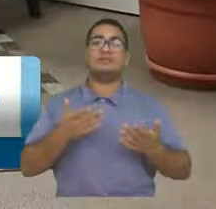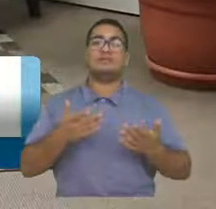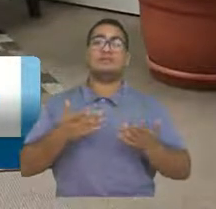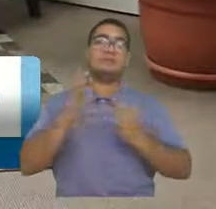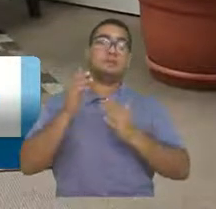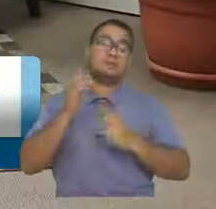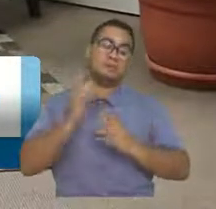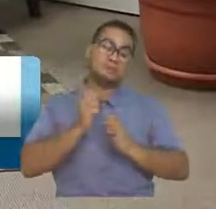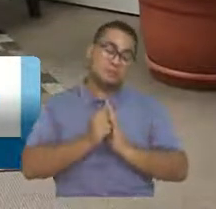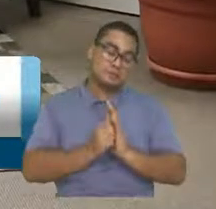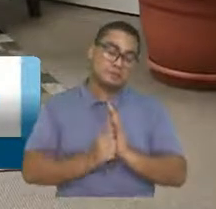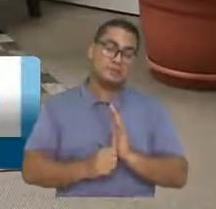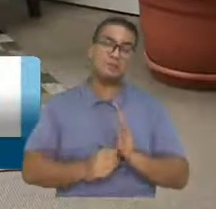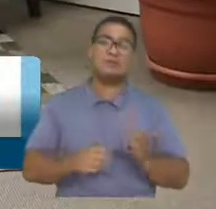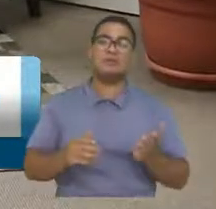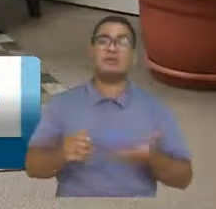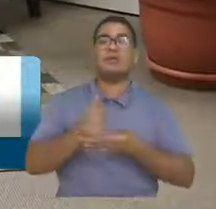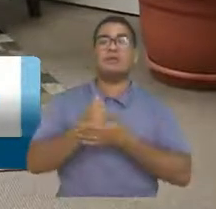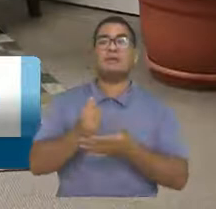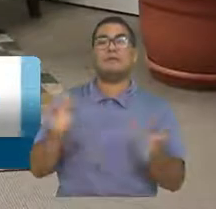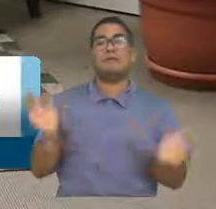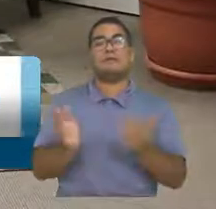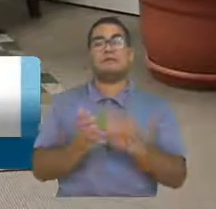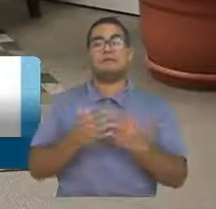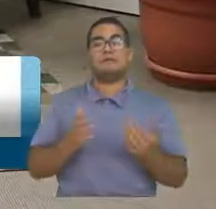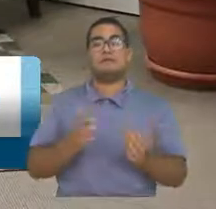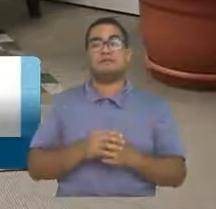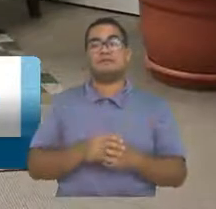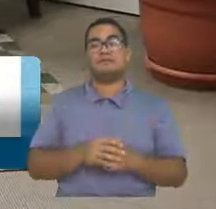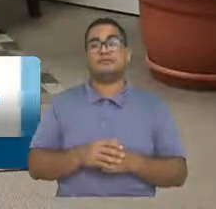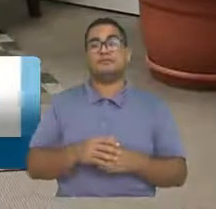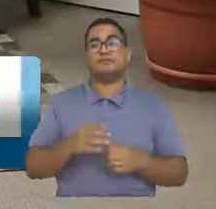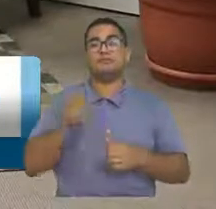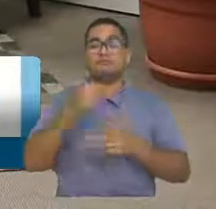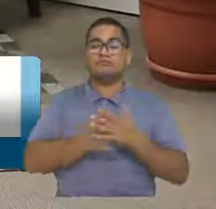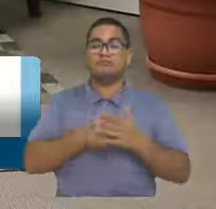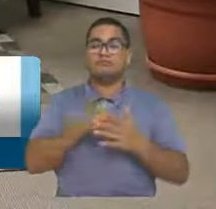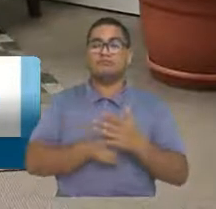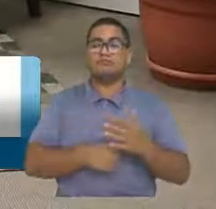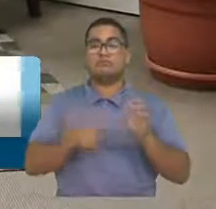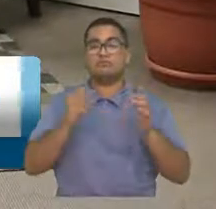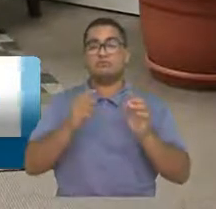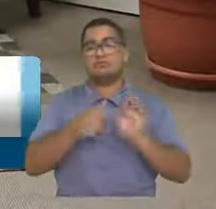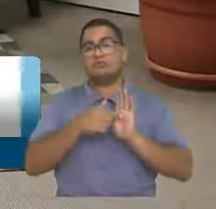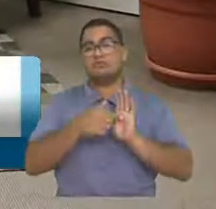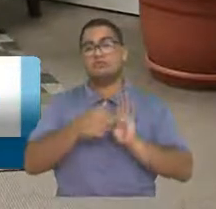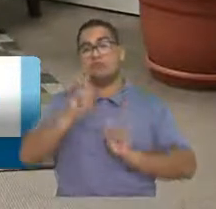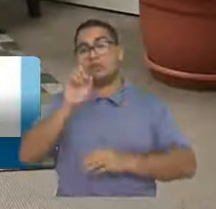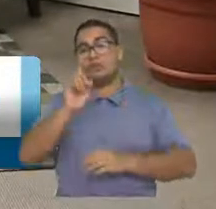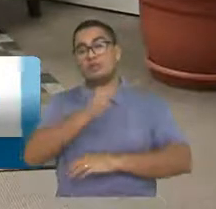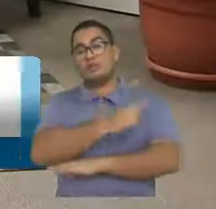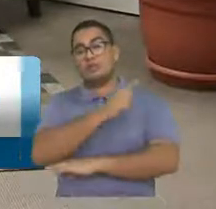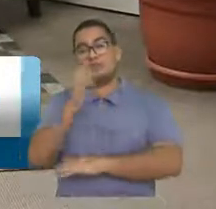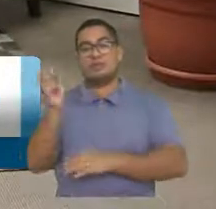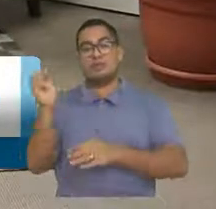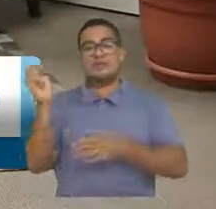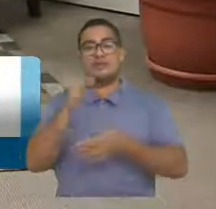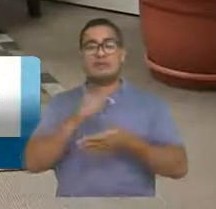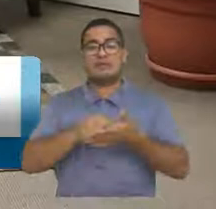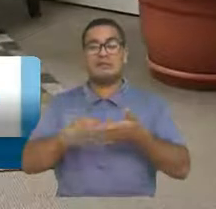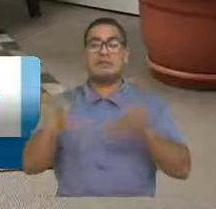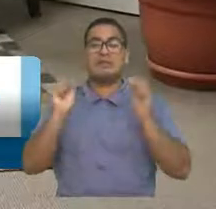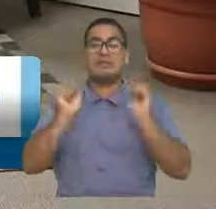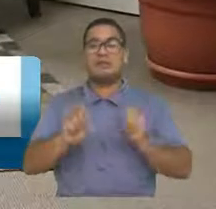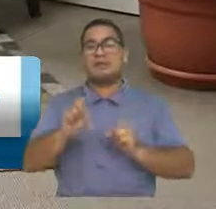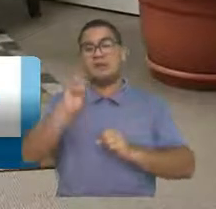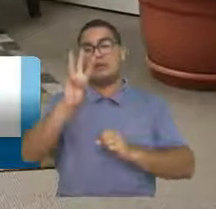baja, cuando lo recargas. Entonces hay que hacer un esfuerzo porque por lo menos un día a la semana nos demos